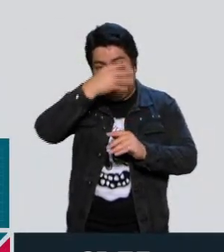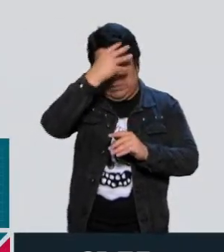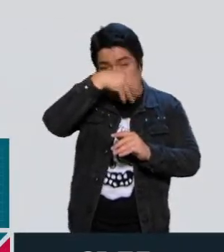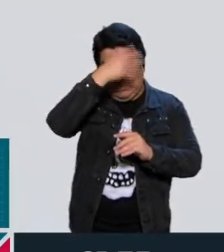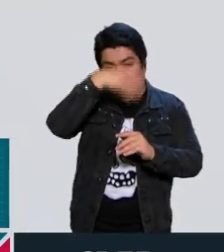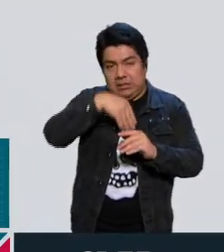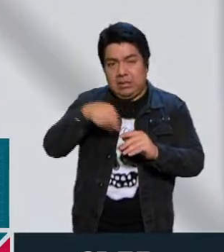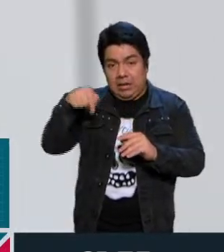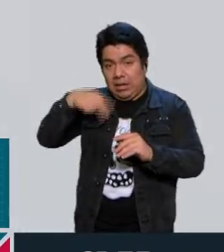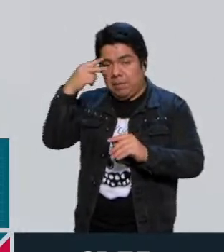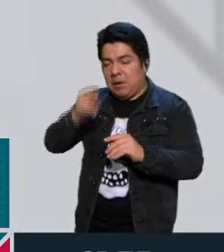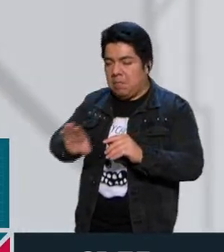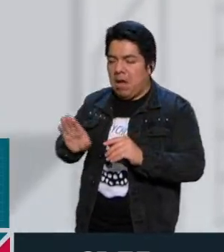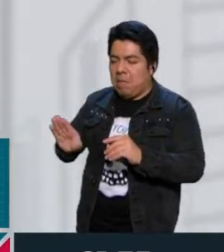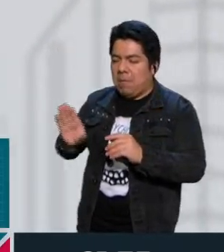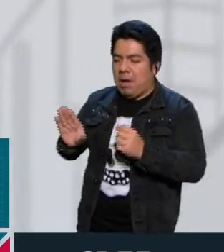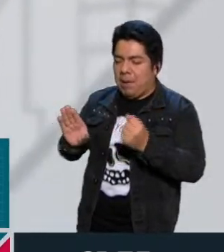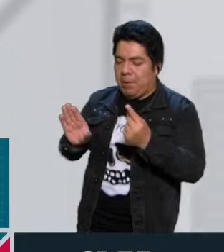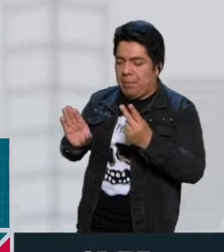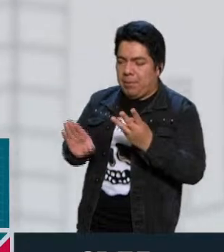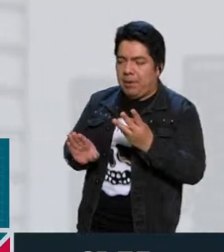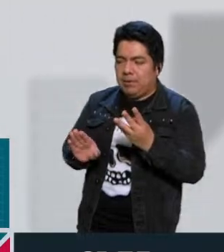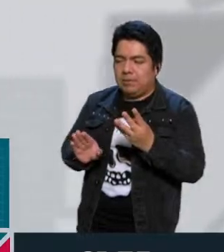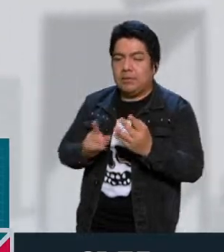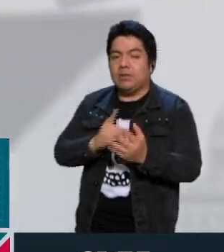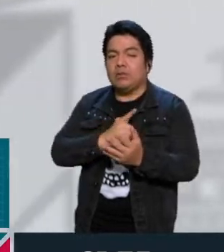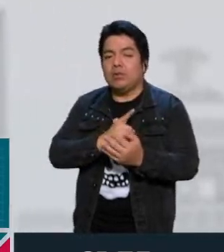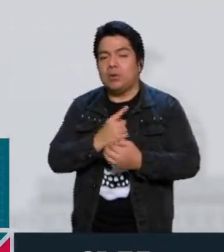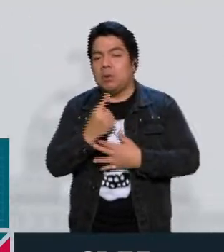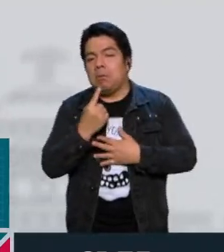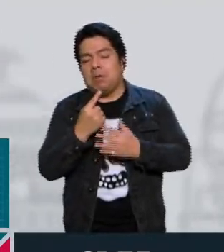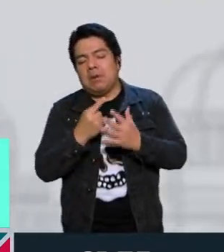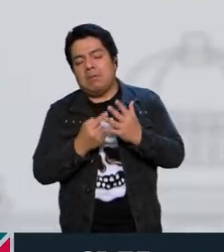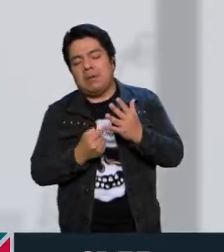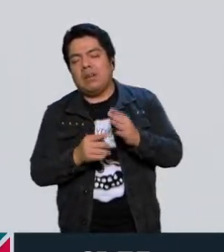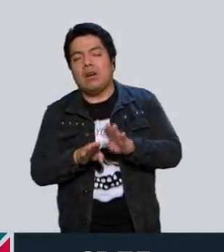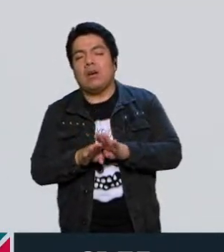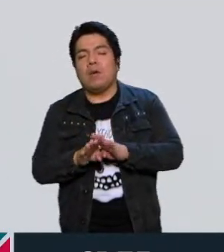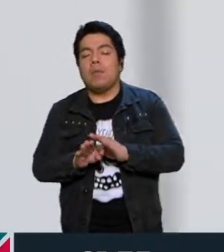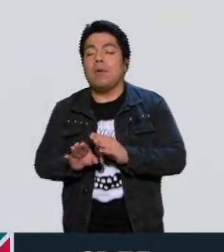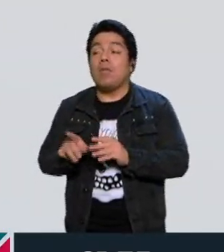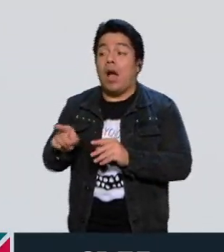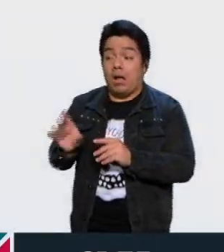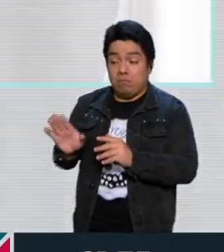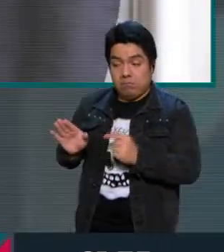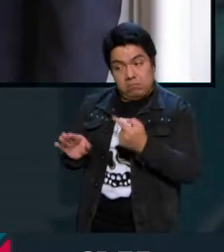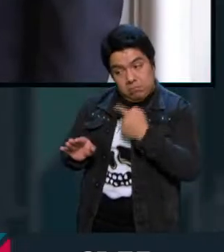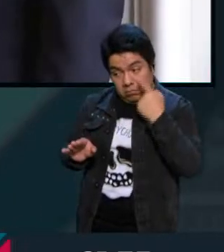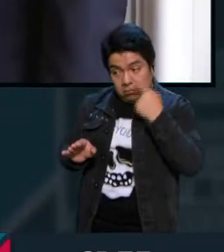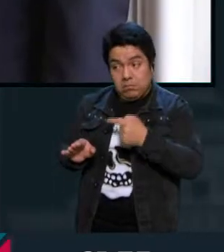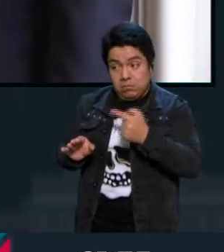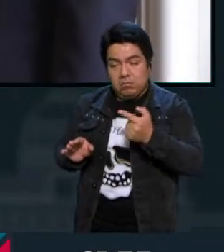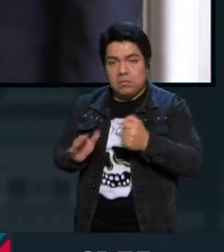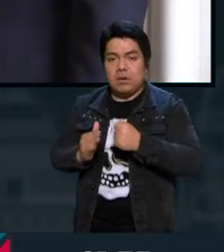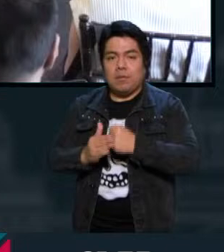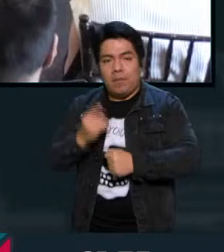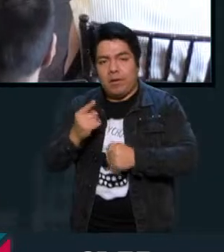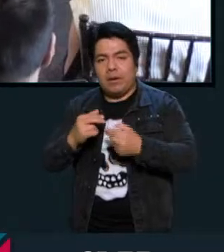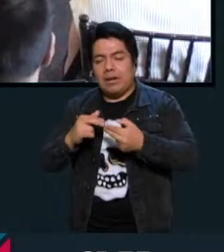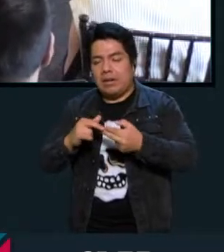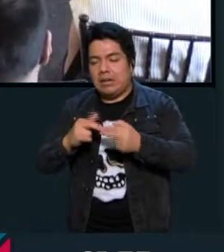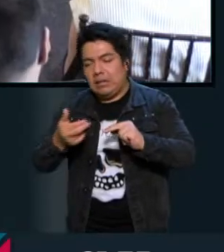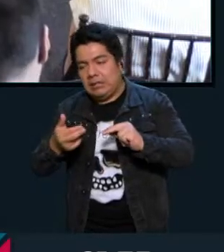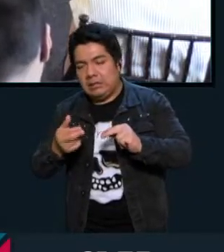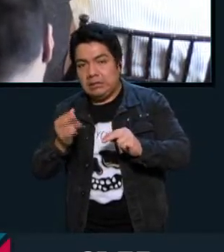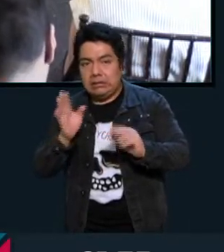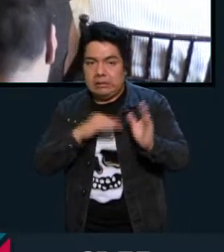de amenazas a México y al final solo se limitó a unos cuantos chantajes porque en términos estructurales la relación se vería dañada